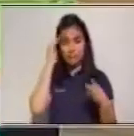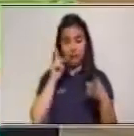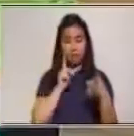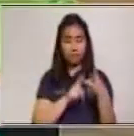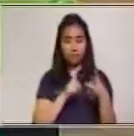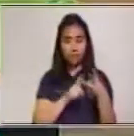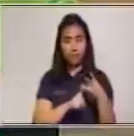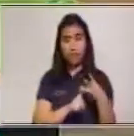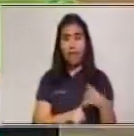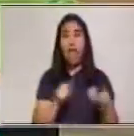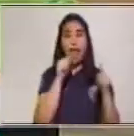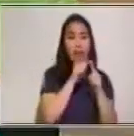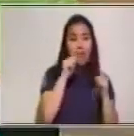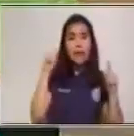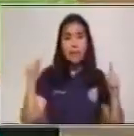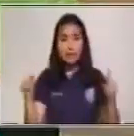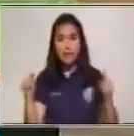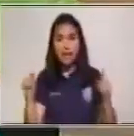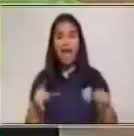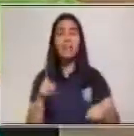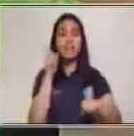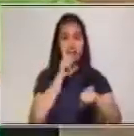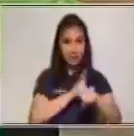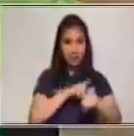tenemos otro organizador